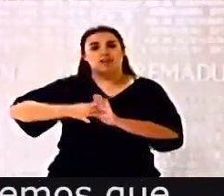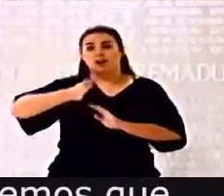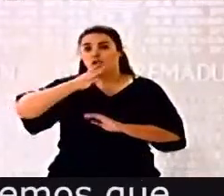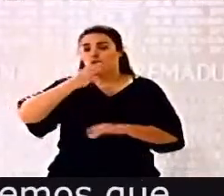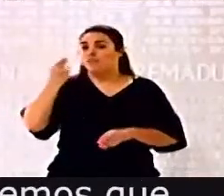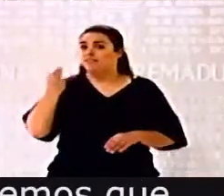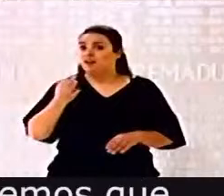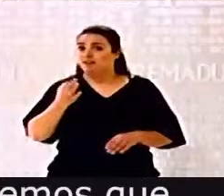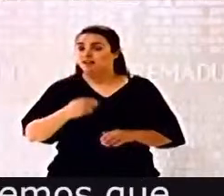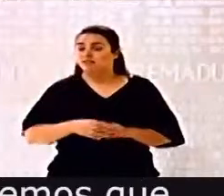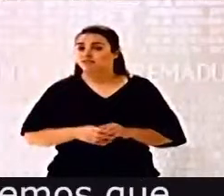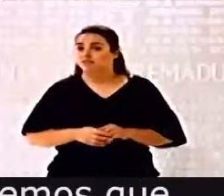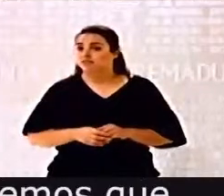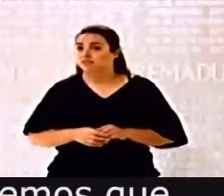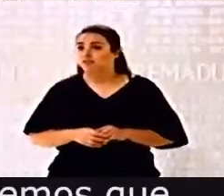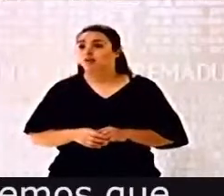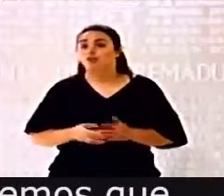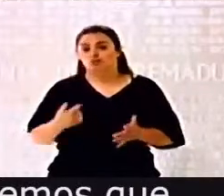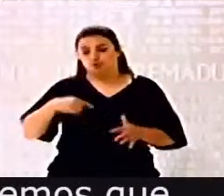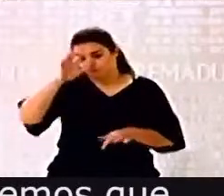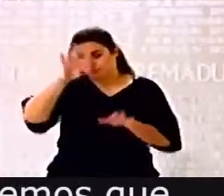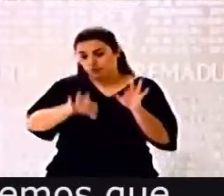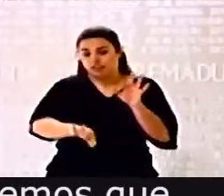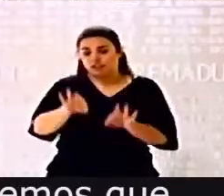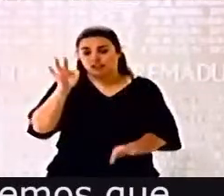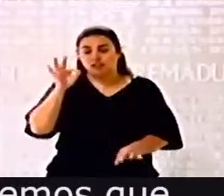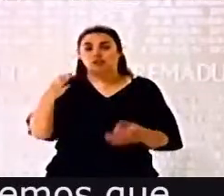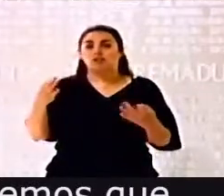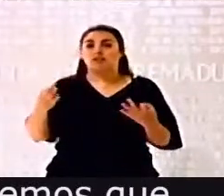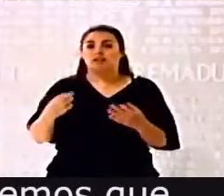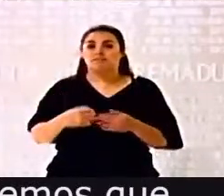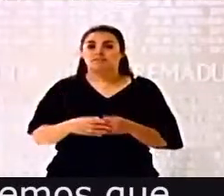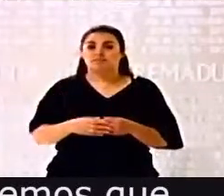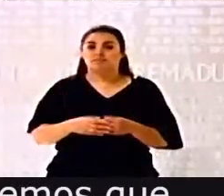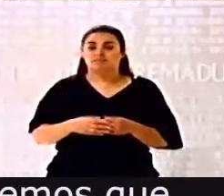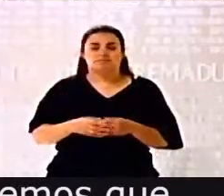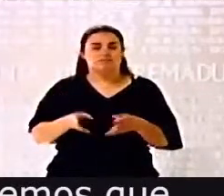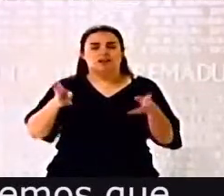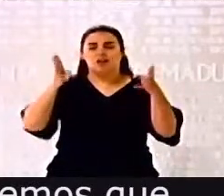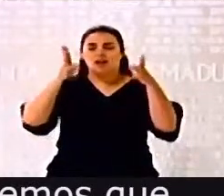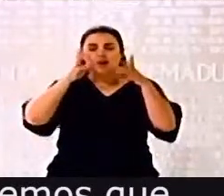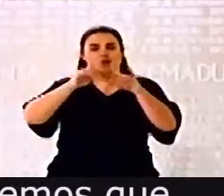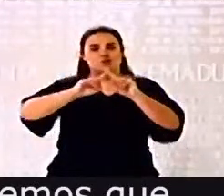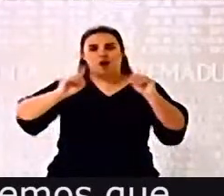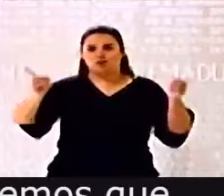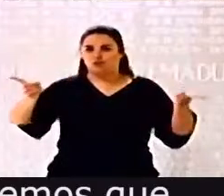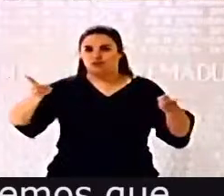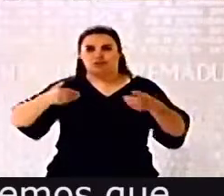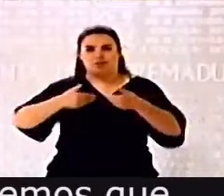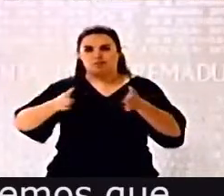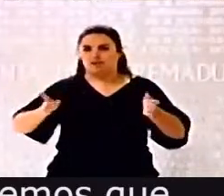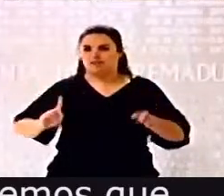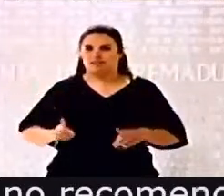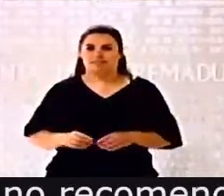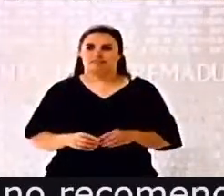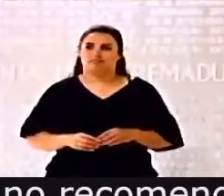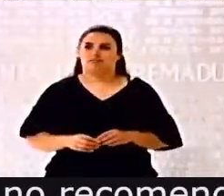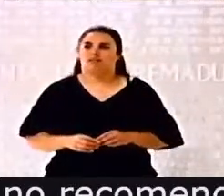aguas, pues hemos decidido no recomendar su apertura.